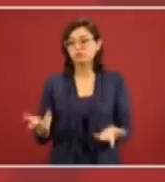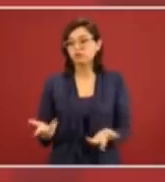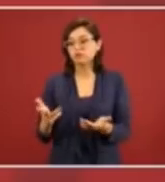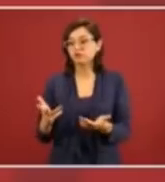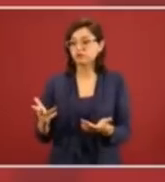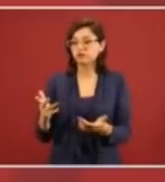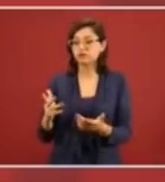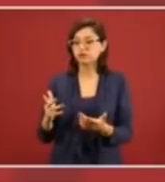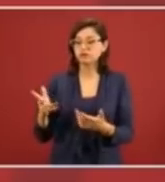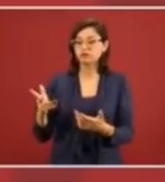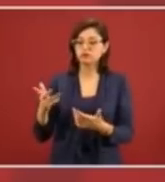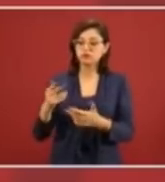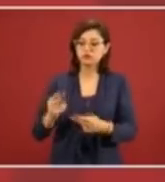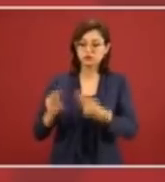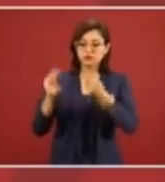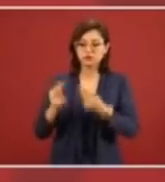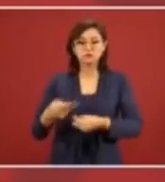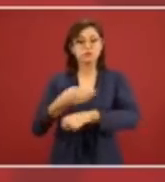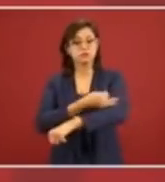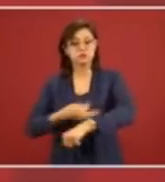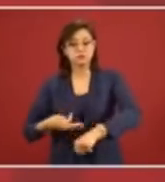pequeñas empresas familiares,